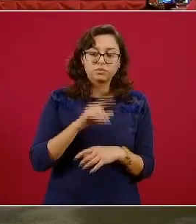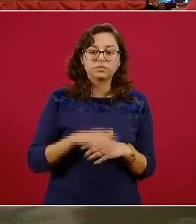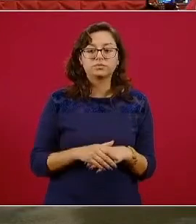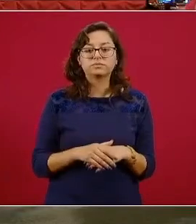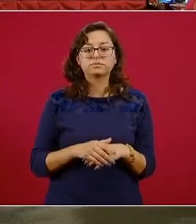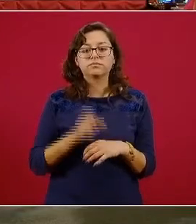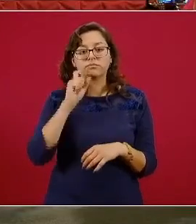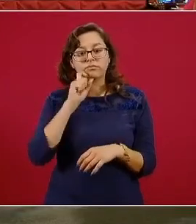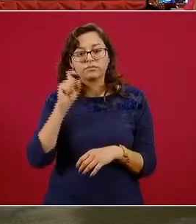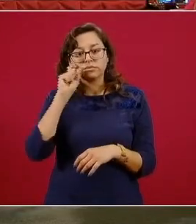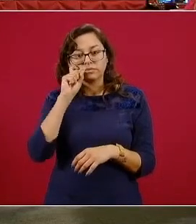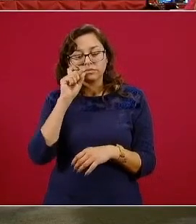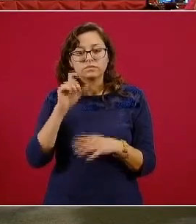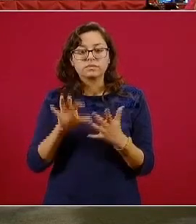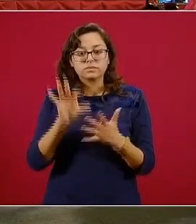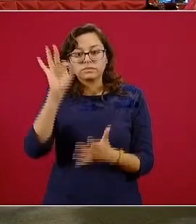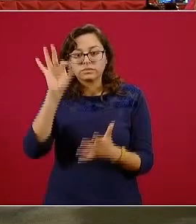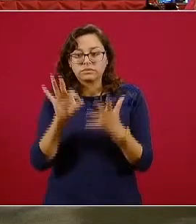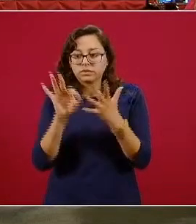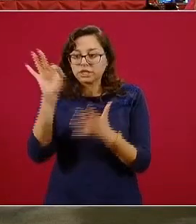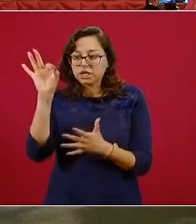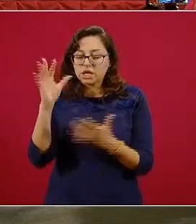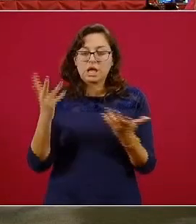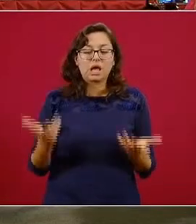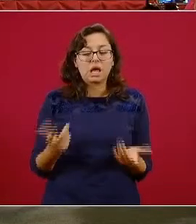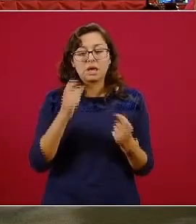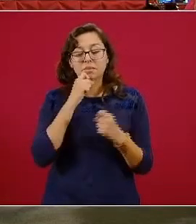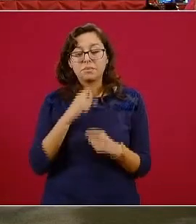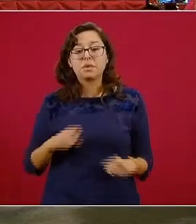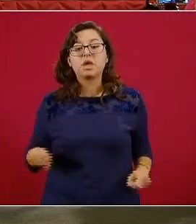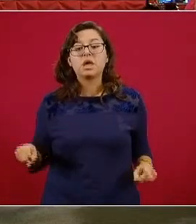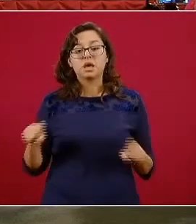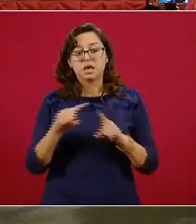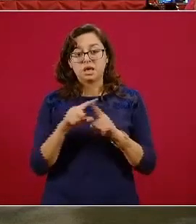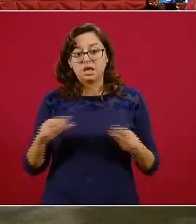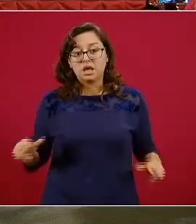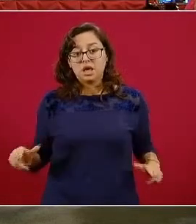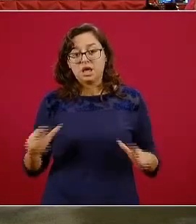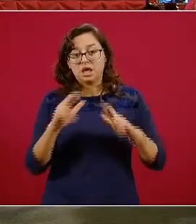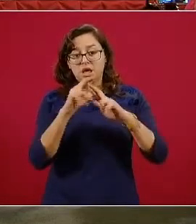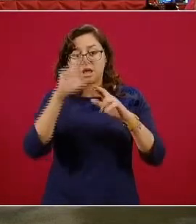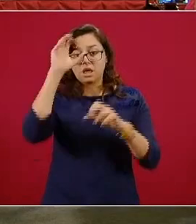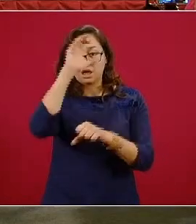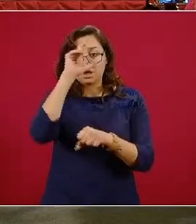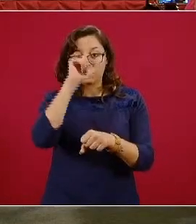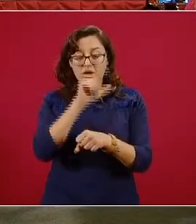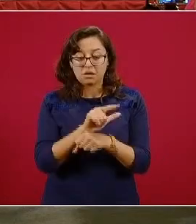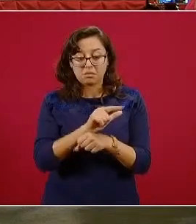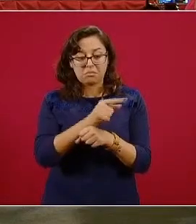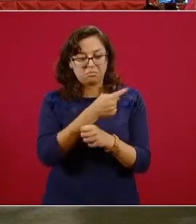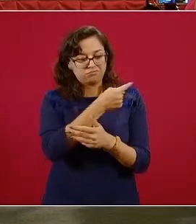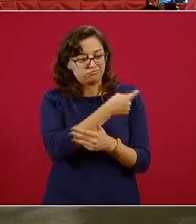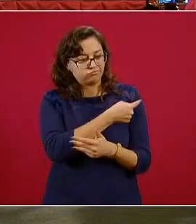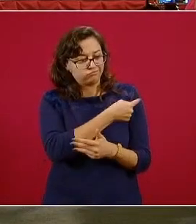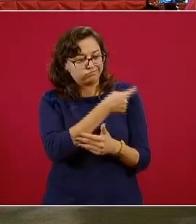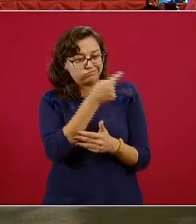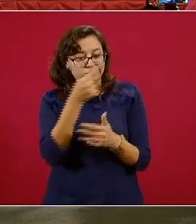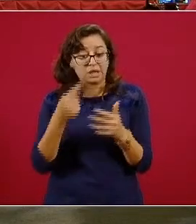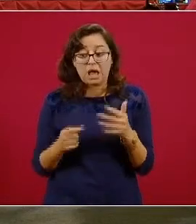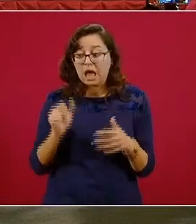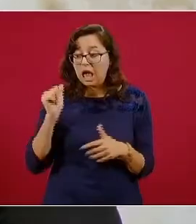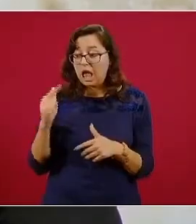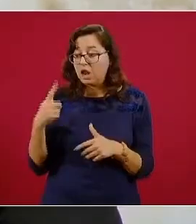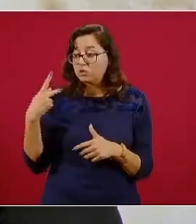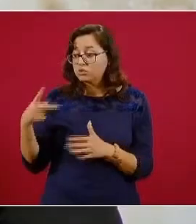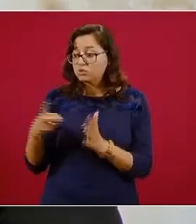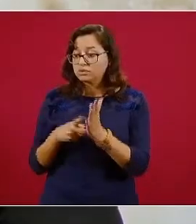preferencia sexual, de creencias religiosas o prácticas culturales, u otros que restrinjan o limiten el ejercicio